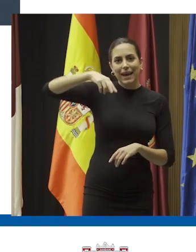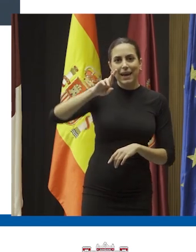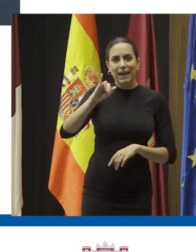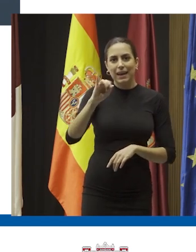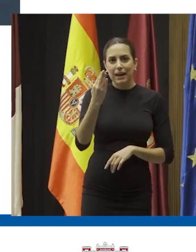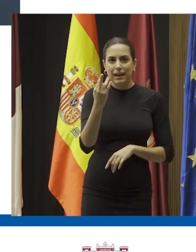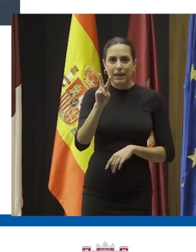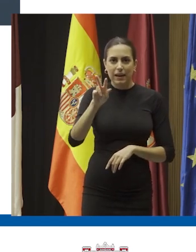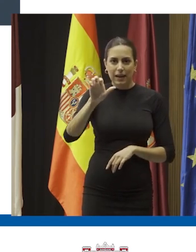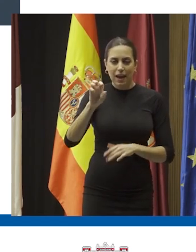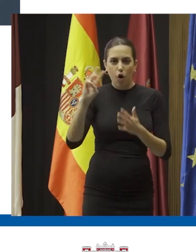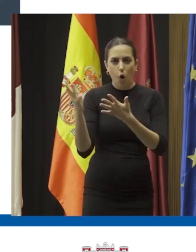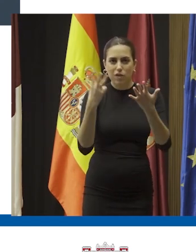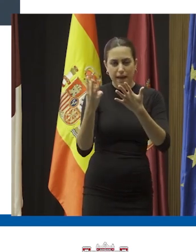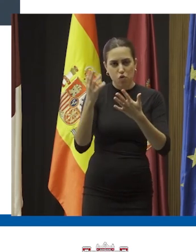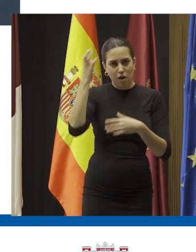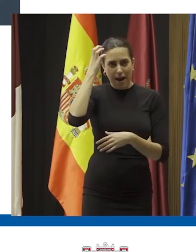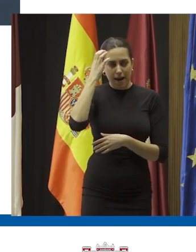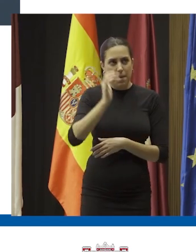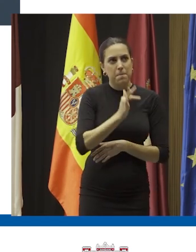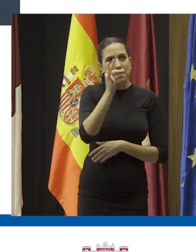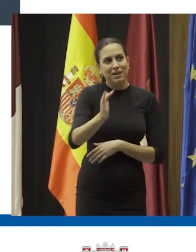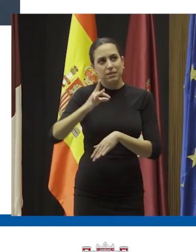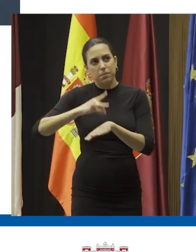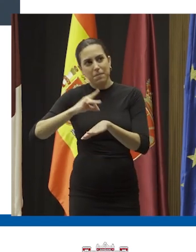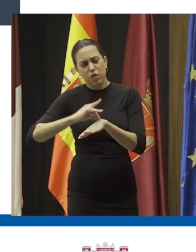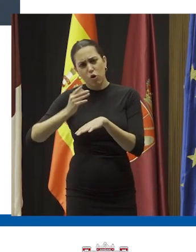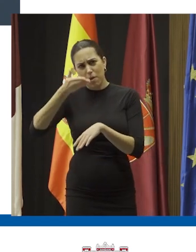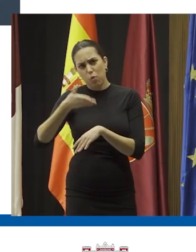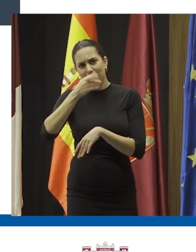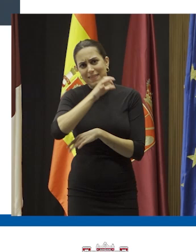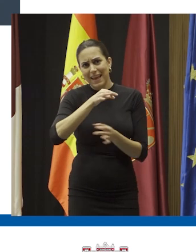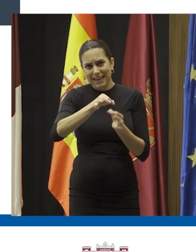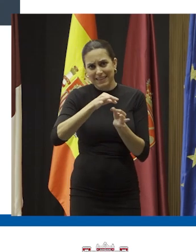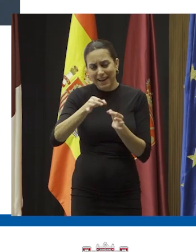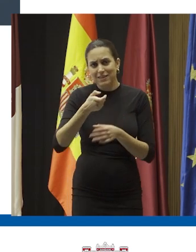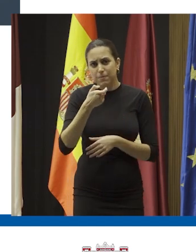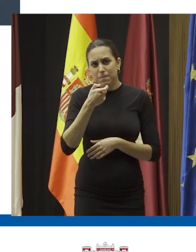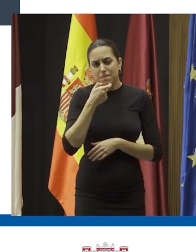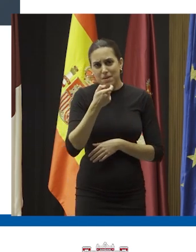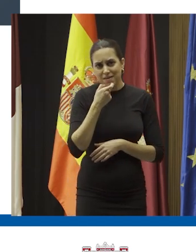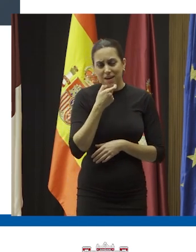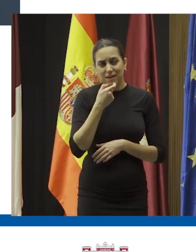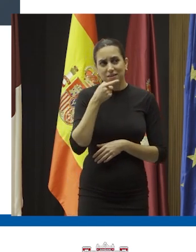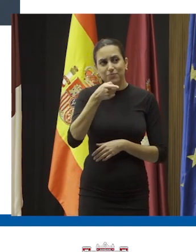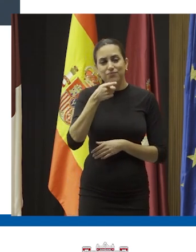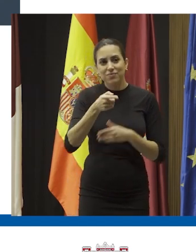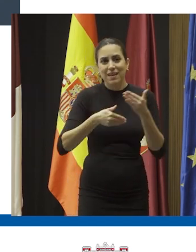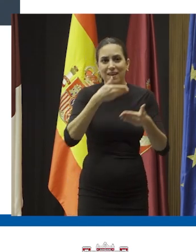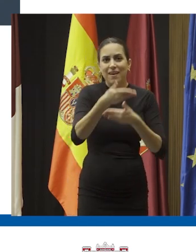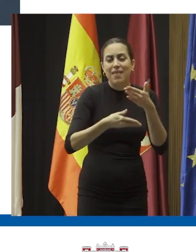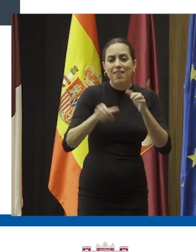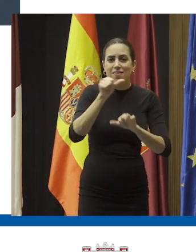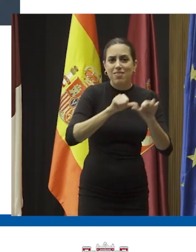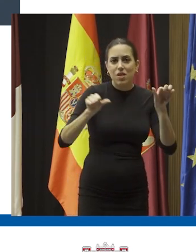Thomas Pickering, el cirujano más importante de las Islas Británicas, en el cual contribuyó a la creación, algo que va a hacer avanzar la cirugía, de la que